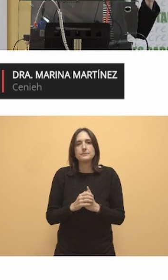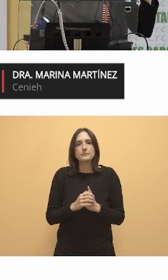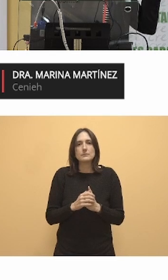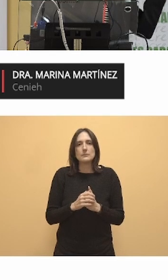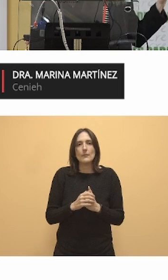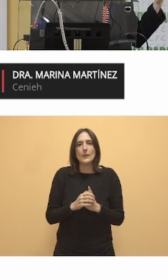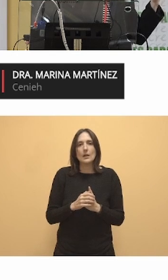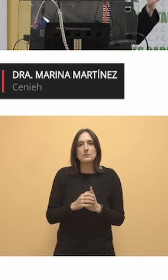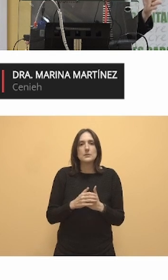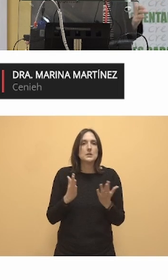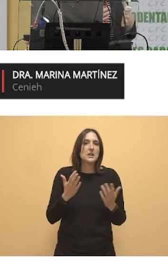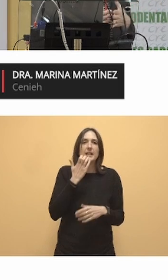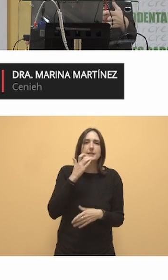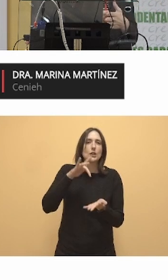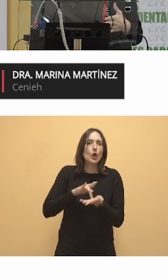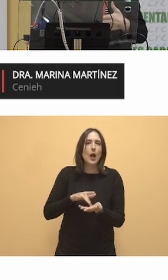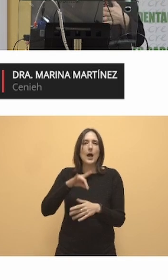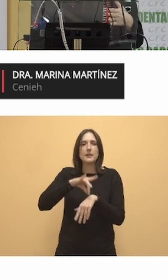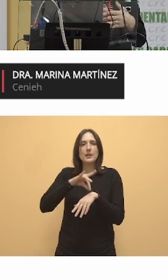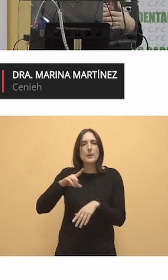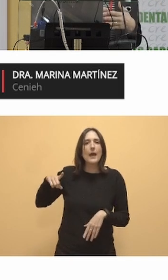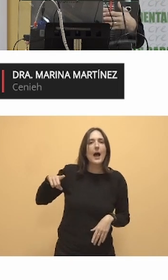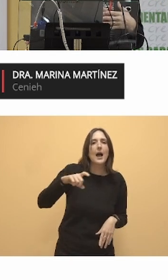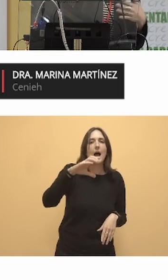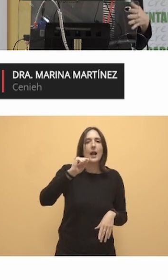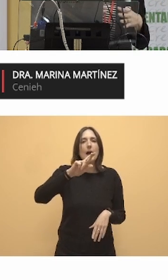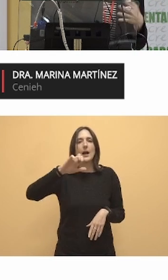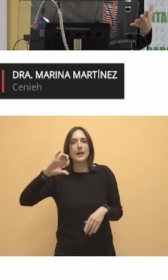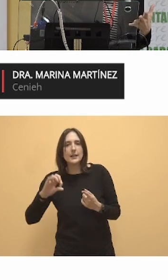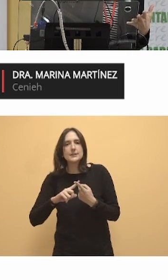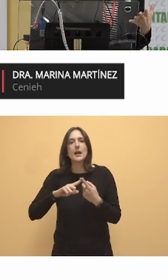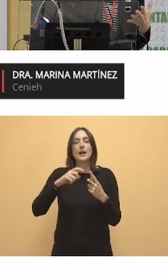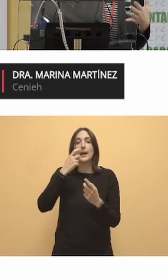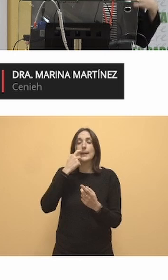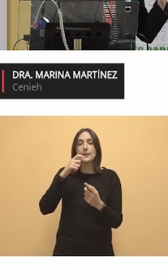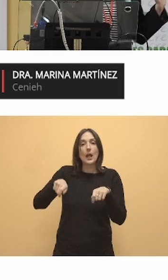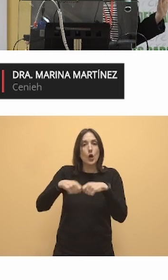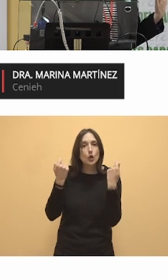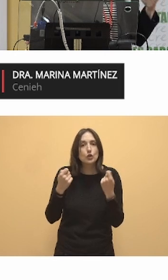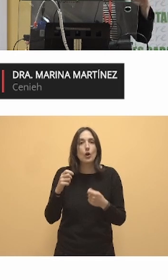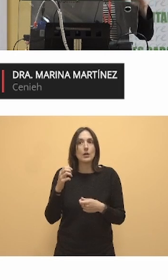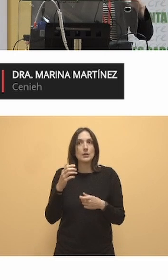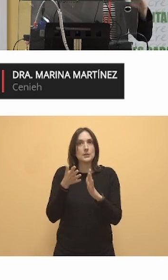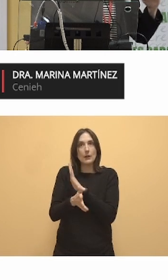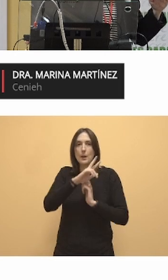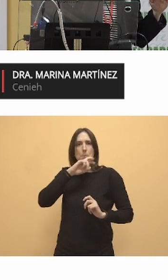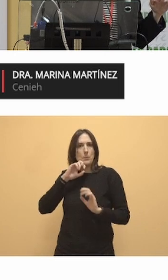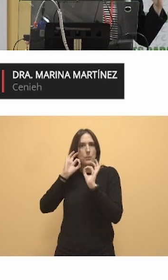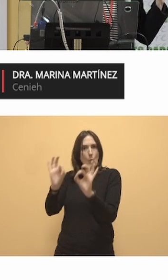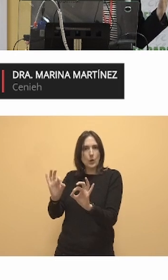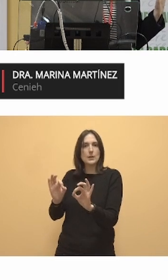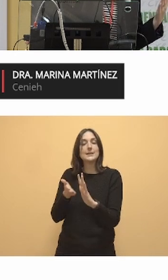excepto si hay caries, si hay rotura o demás, los dientes no se remodelan y, por tanto, una vez